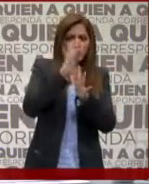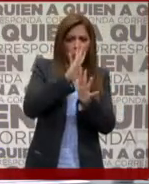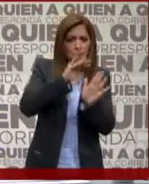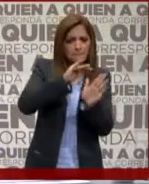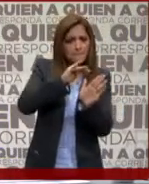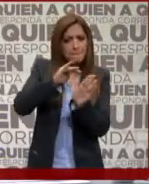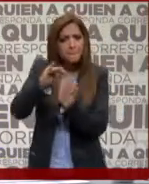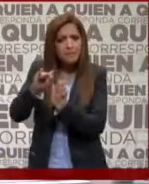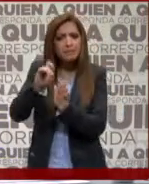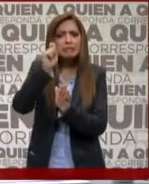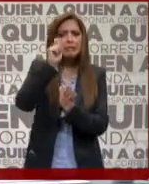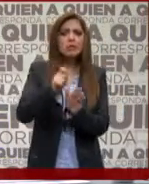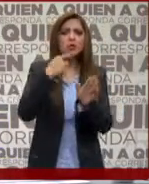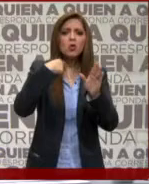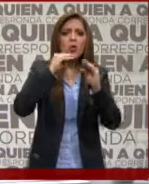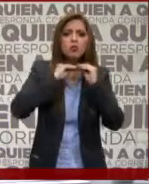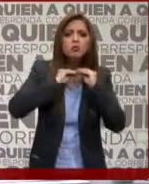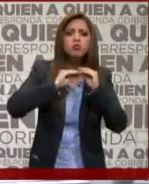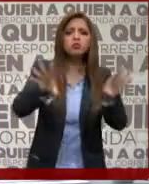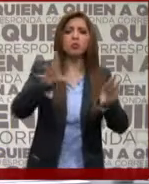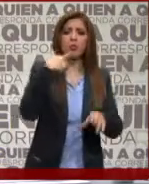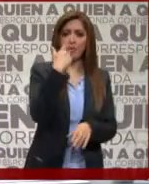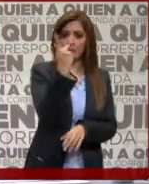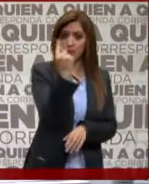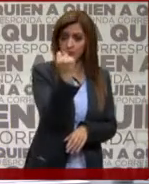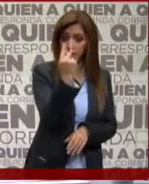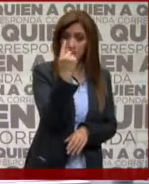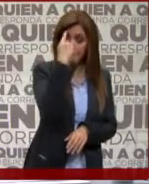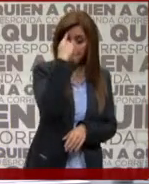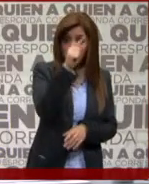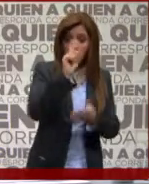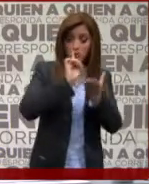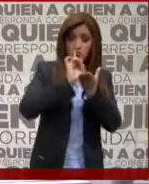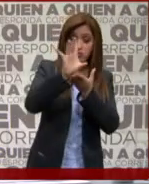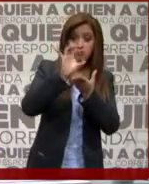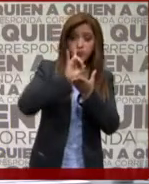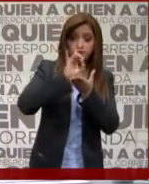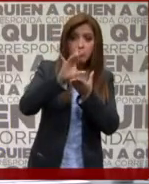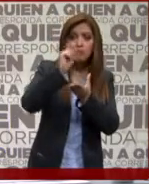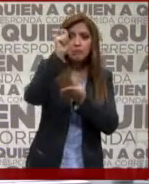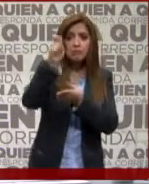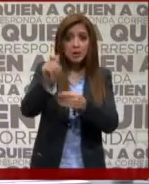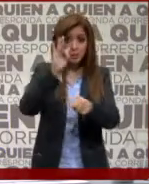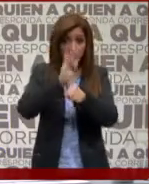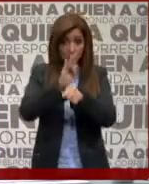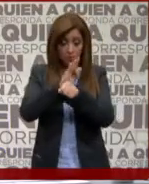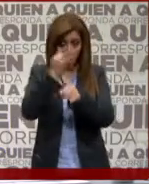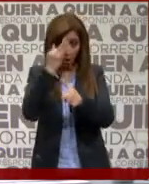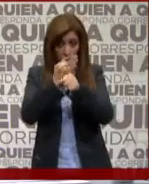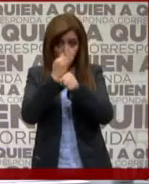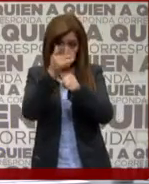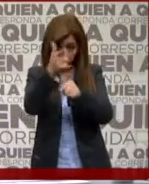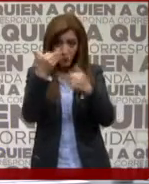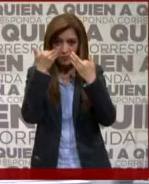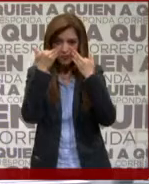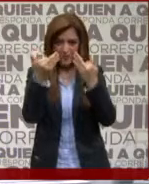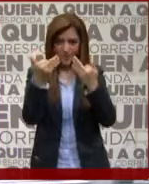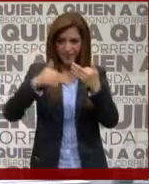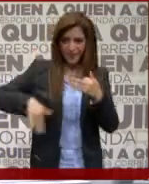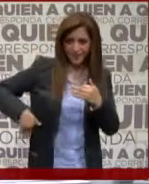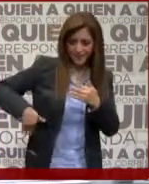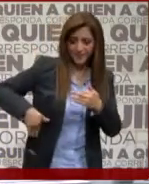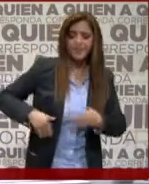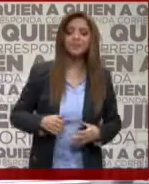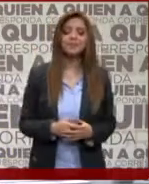ocupar la herramienta que la televisión para constantemente estar mandando campañas preventivas con la que acaba de ver a su momento estas